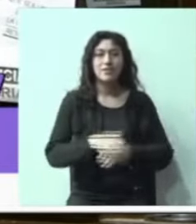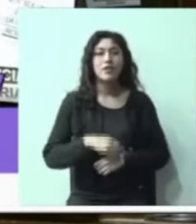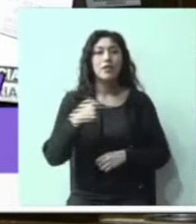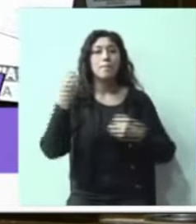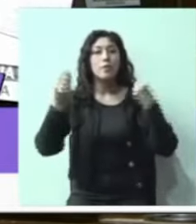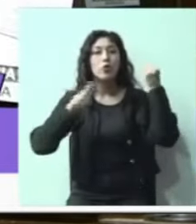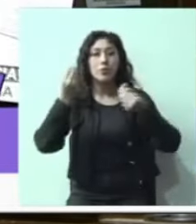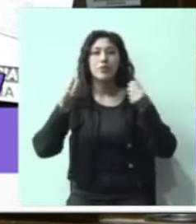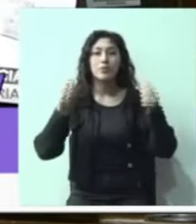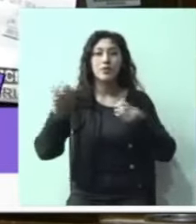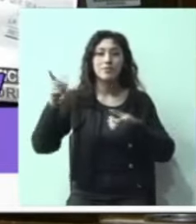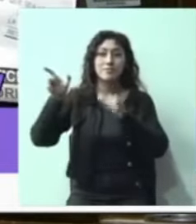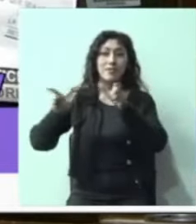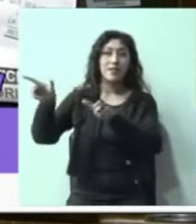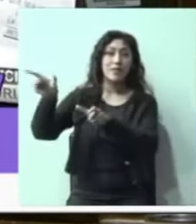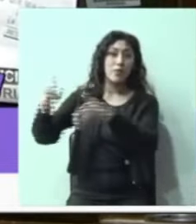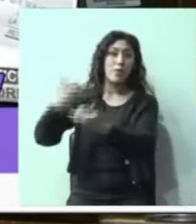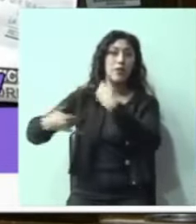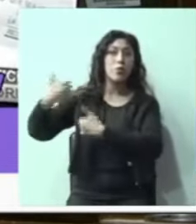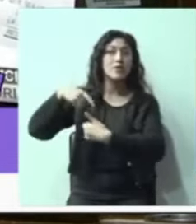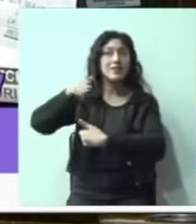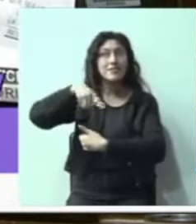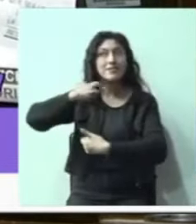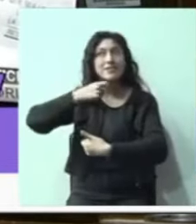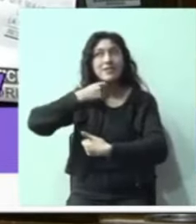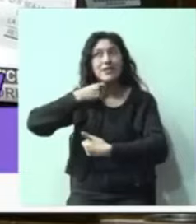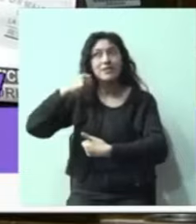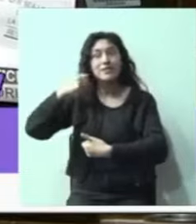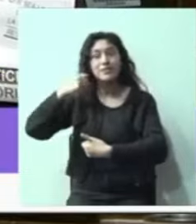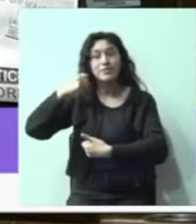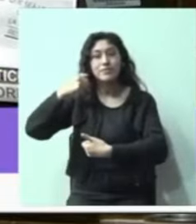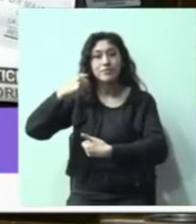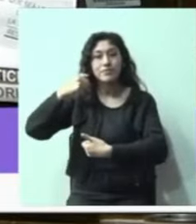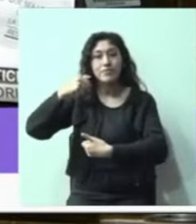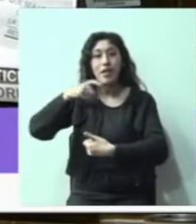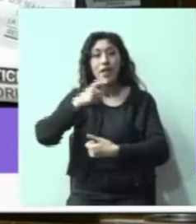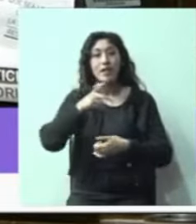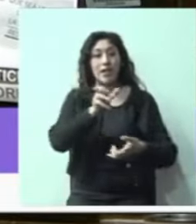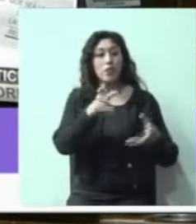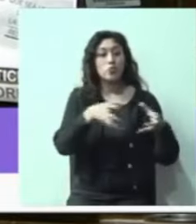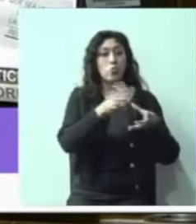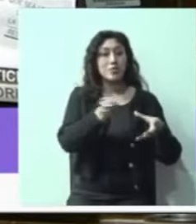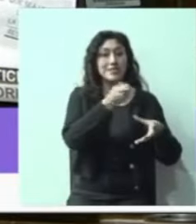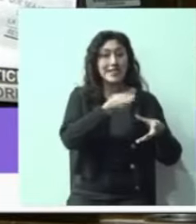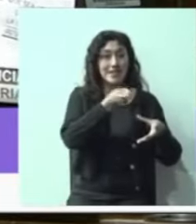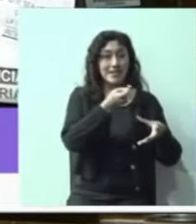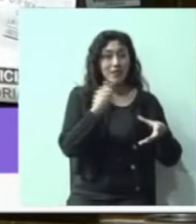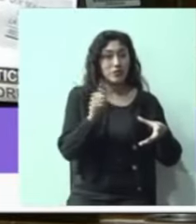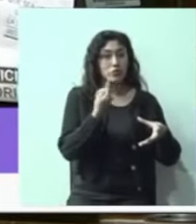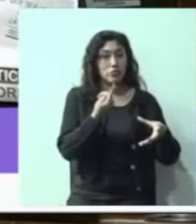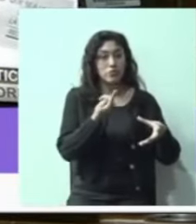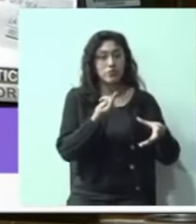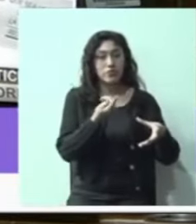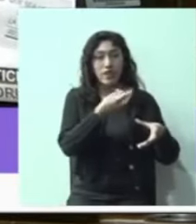cuentan que ahora que arrían, a partir del auspicio de alguno de los sindicatos, que sabemos nosotros no